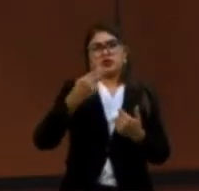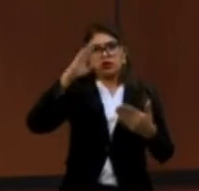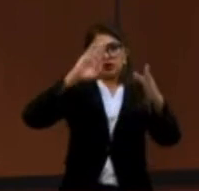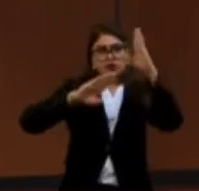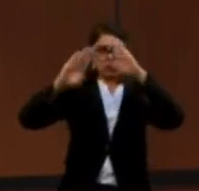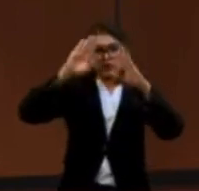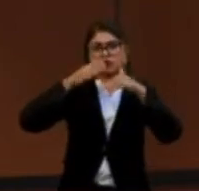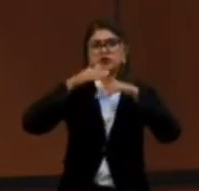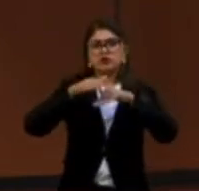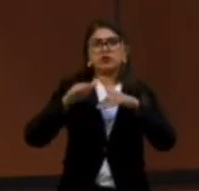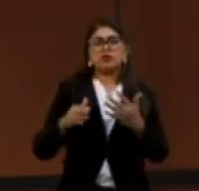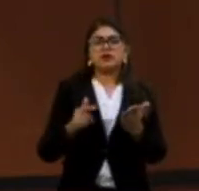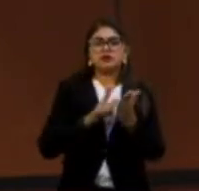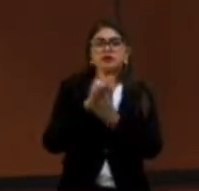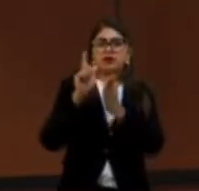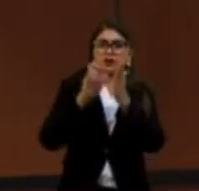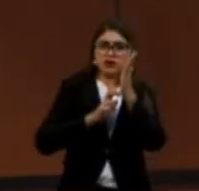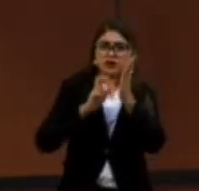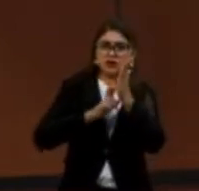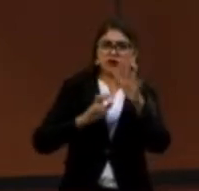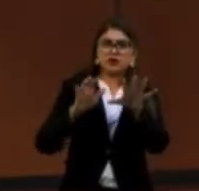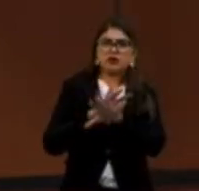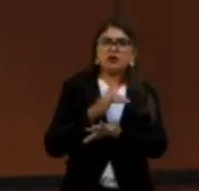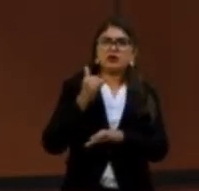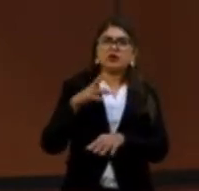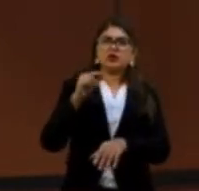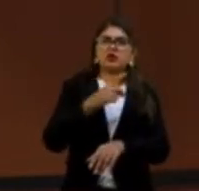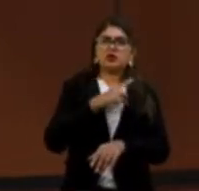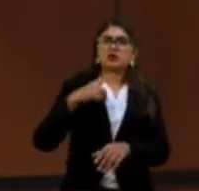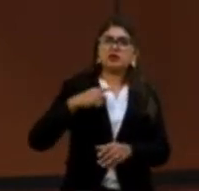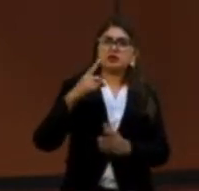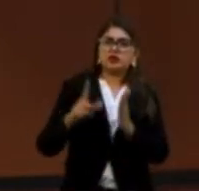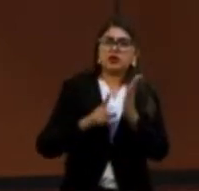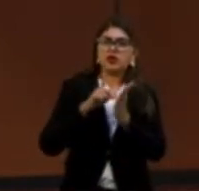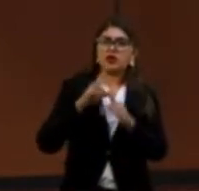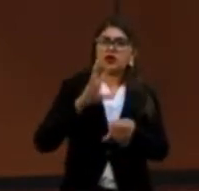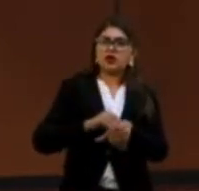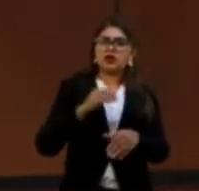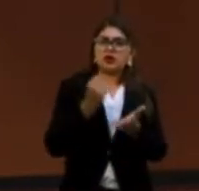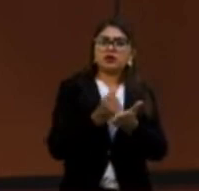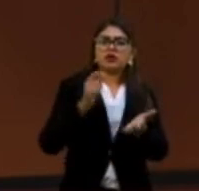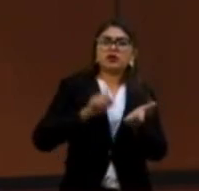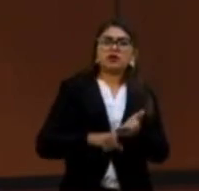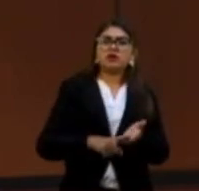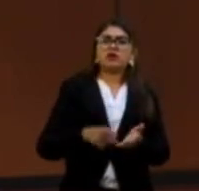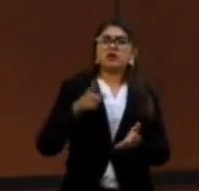esta reforma y no legalicemos las ilegalidades que ya cometieron